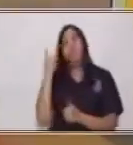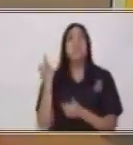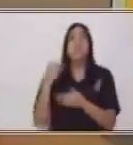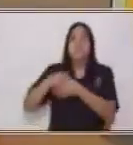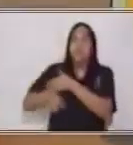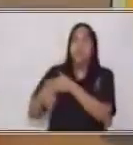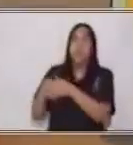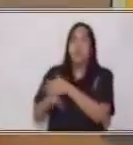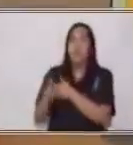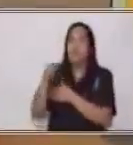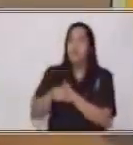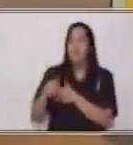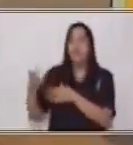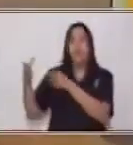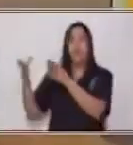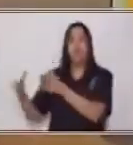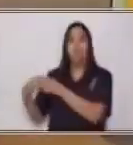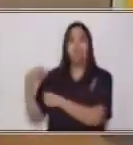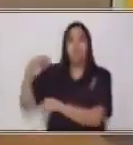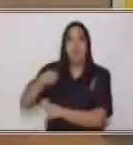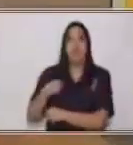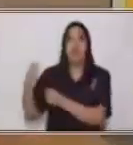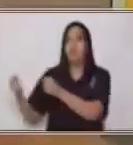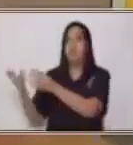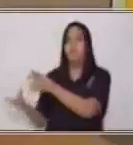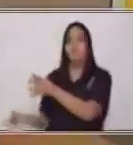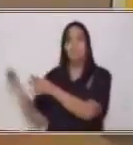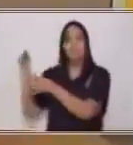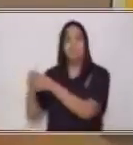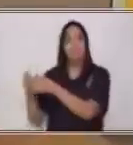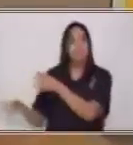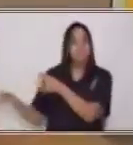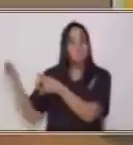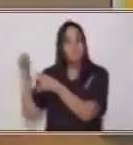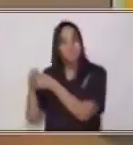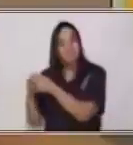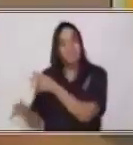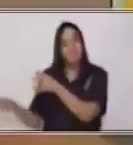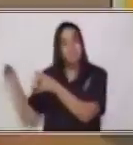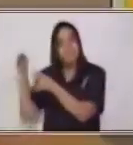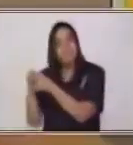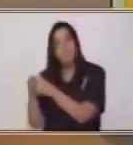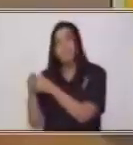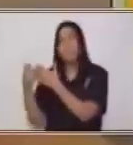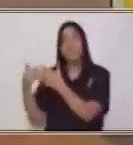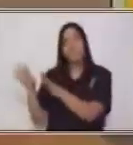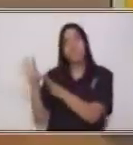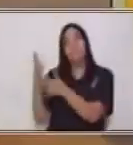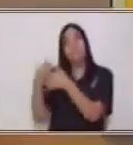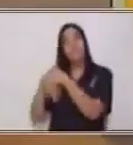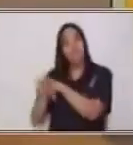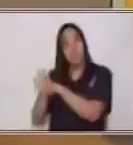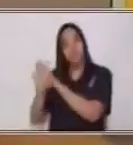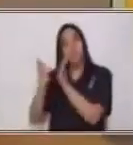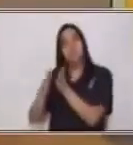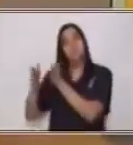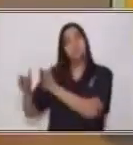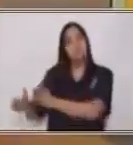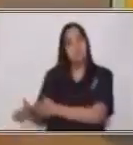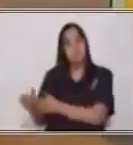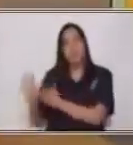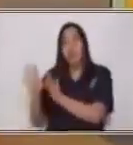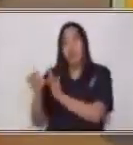compramos en el mercado, en la tienda, porque esto ya lo vamos a guardar más tardecito, lo